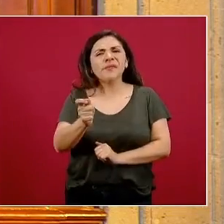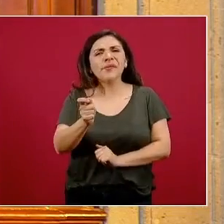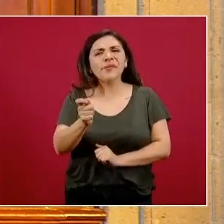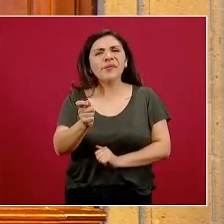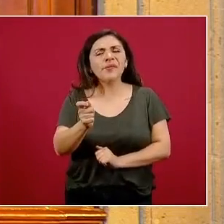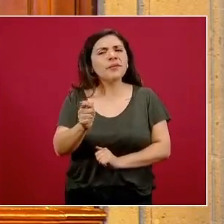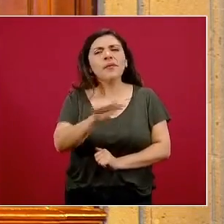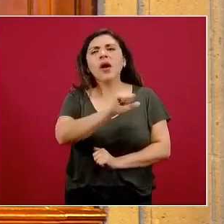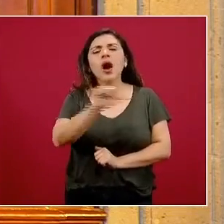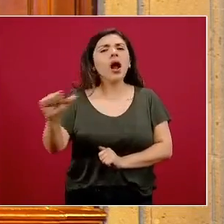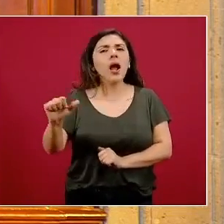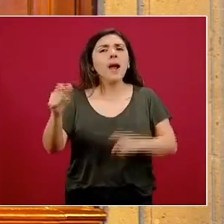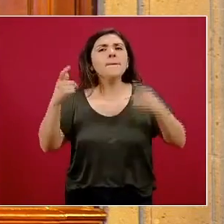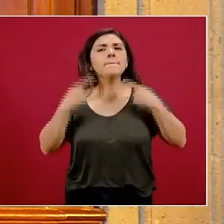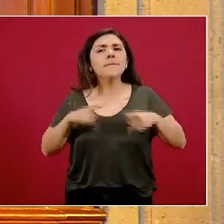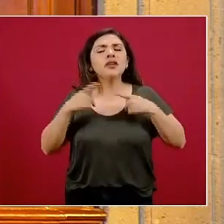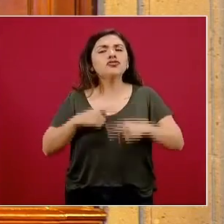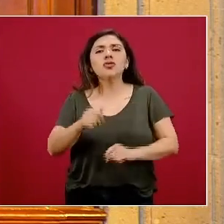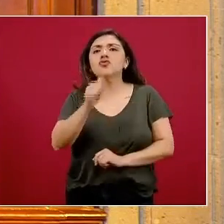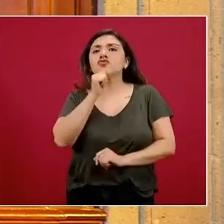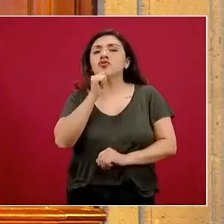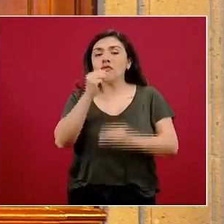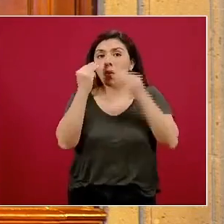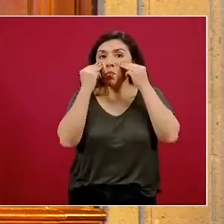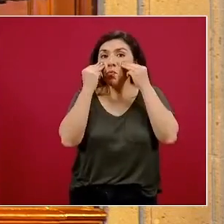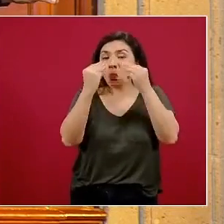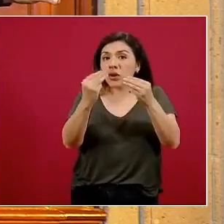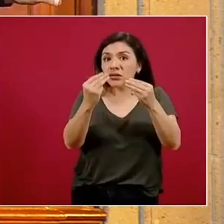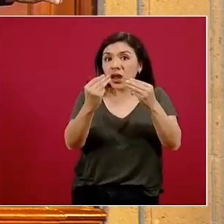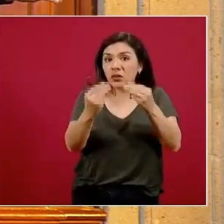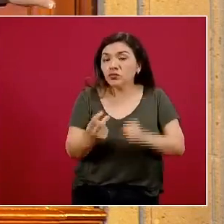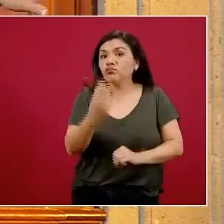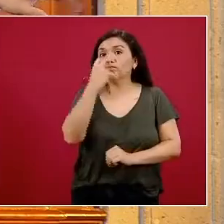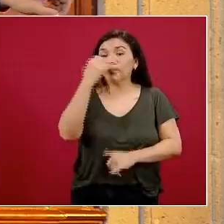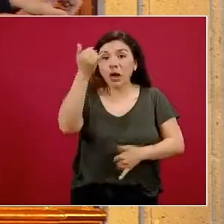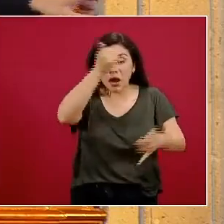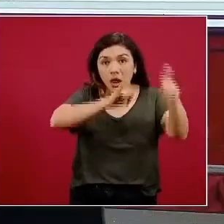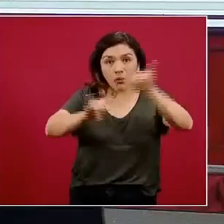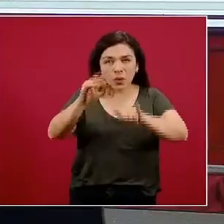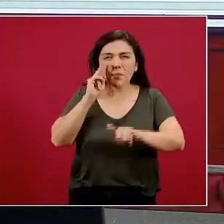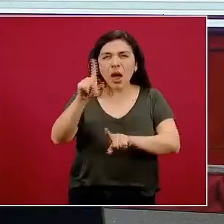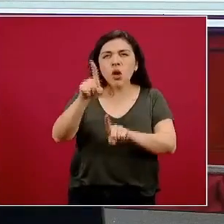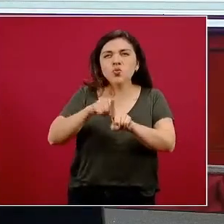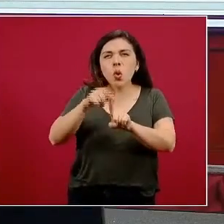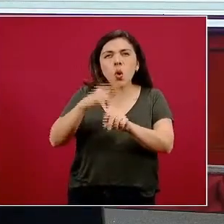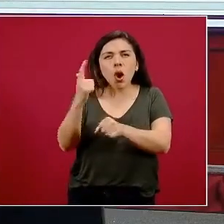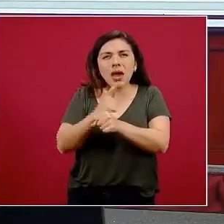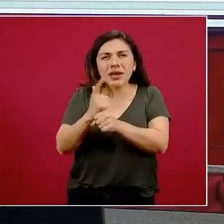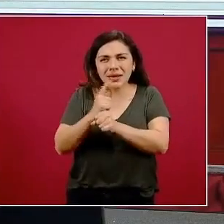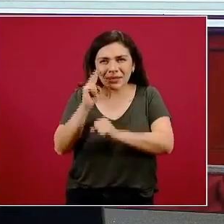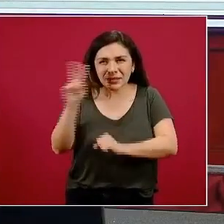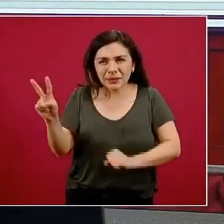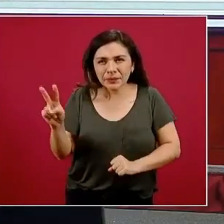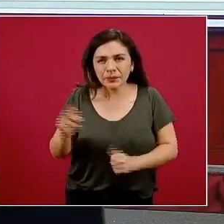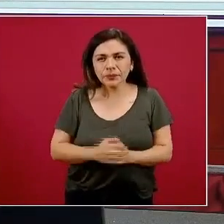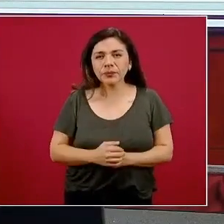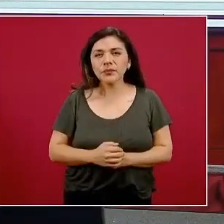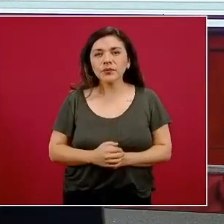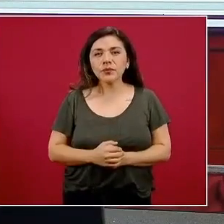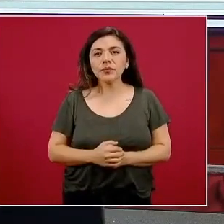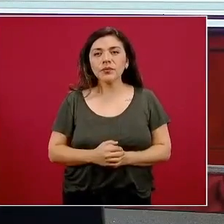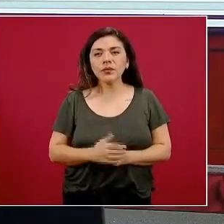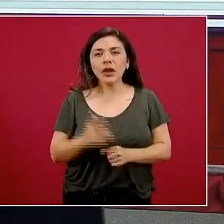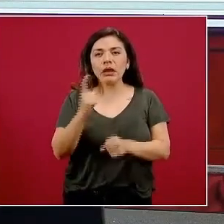los casos sin muestra, como lo vemos en el color gris, aquí representado,